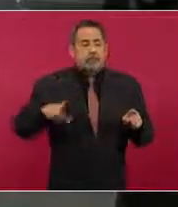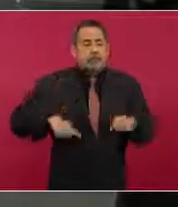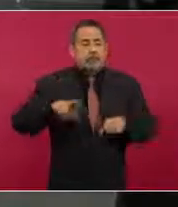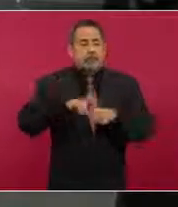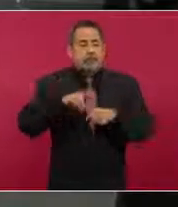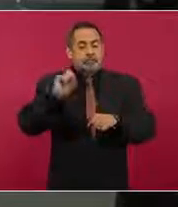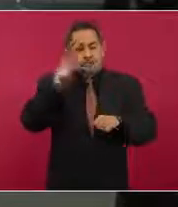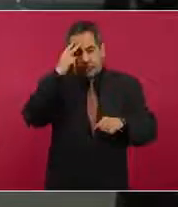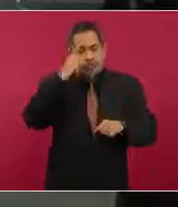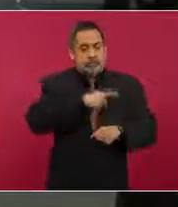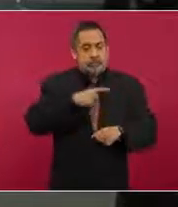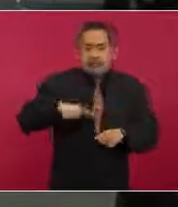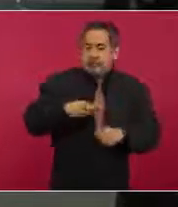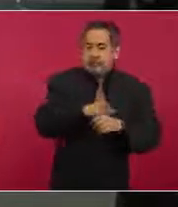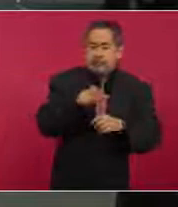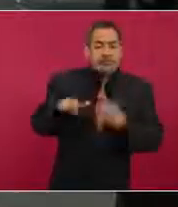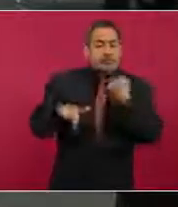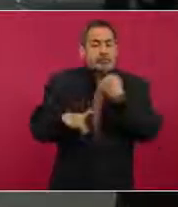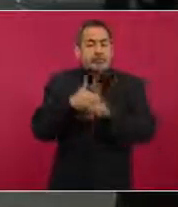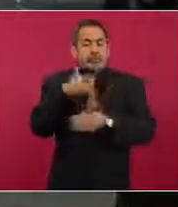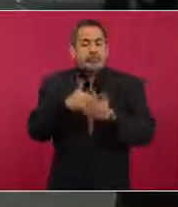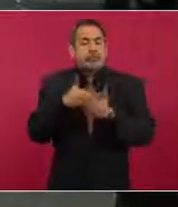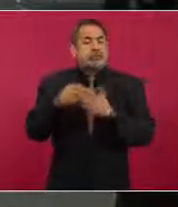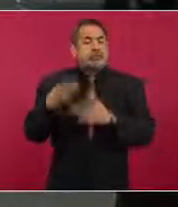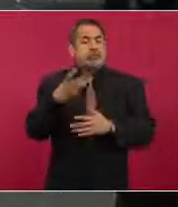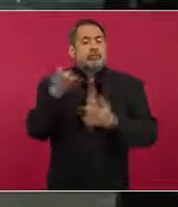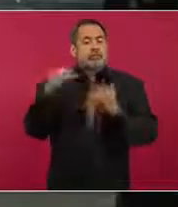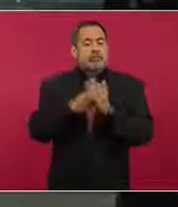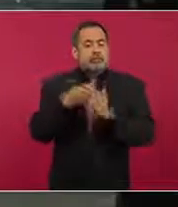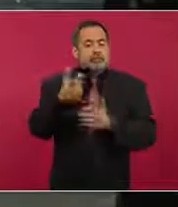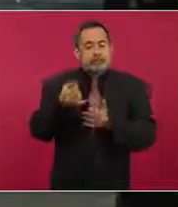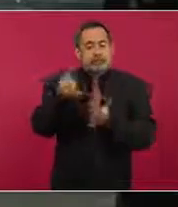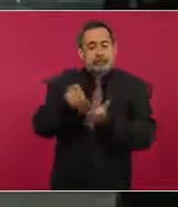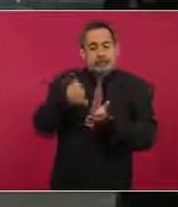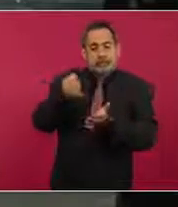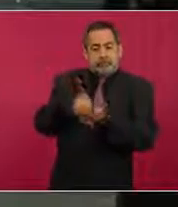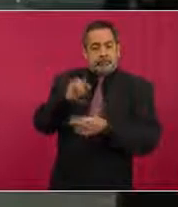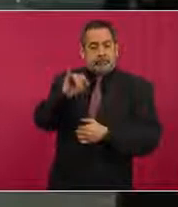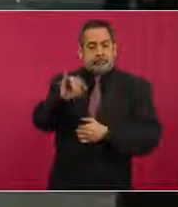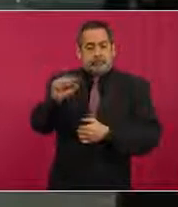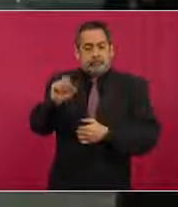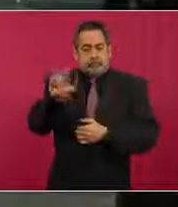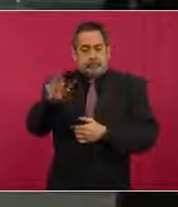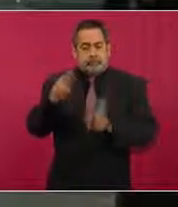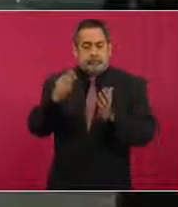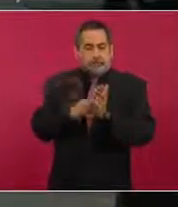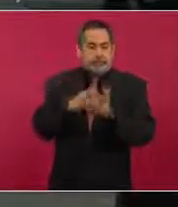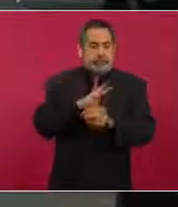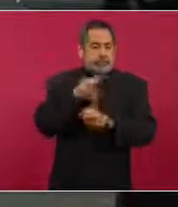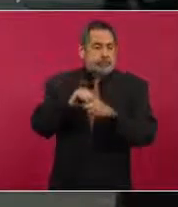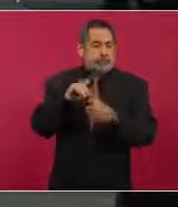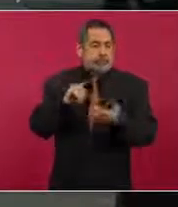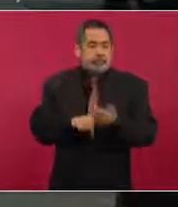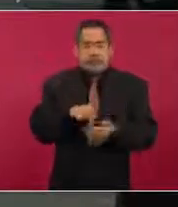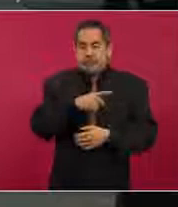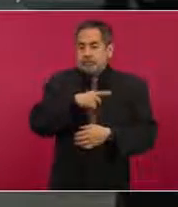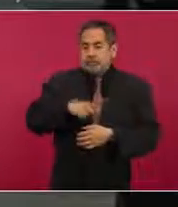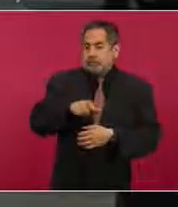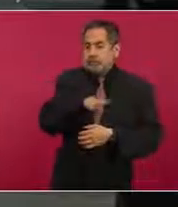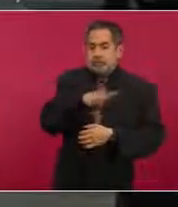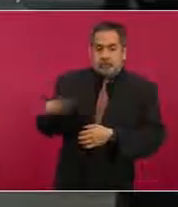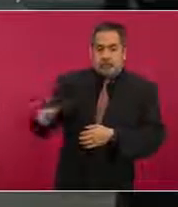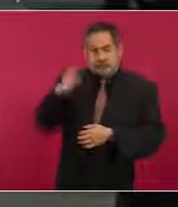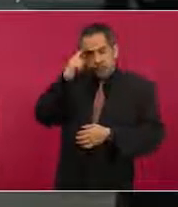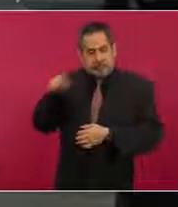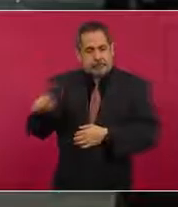Luis Potosí, adeuda 12,300,000 pesos de impuestos sobre la renta, multas y recargos al servicio de